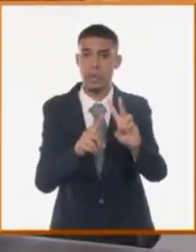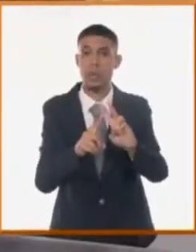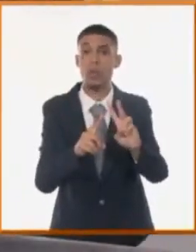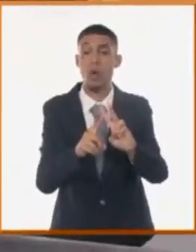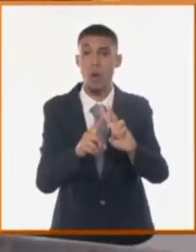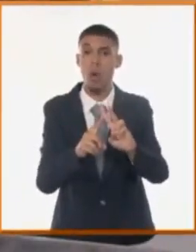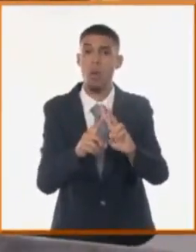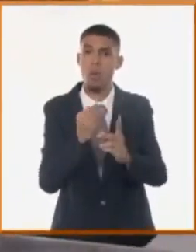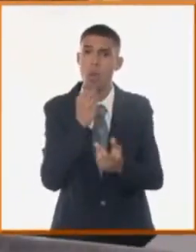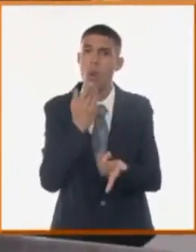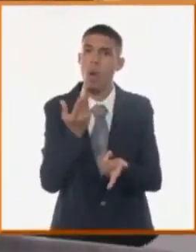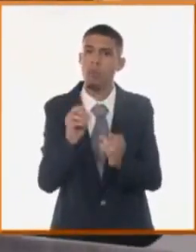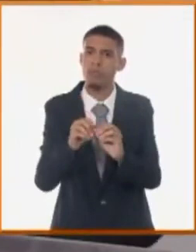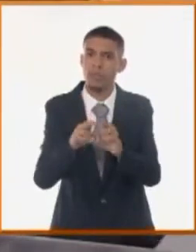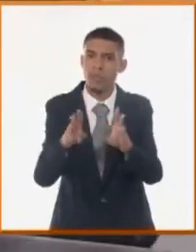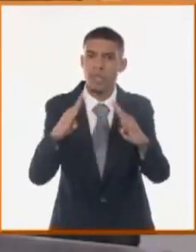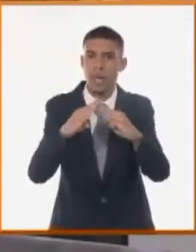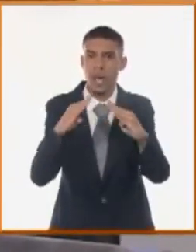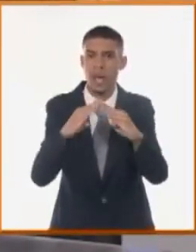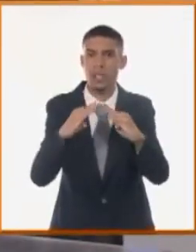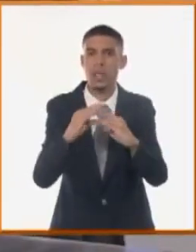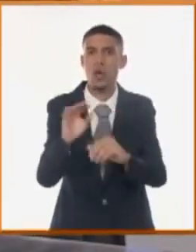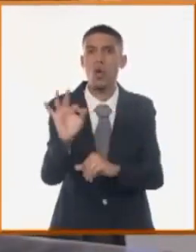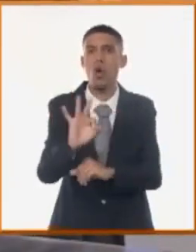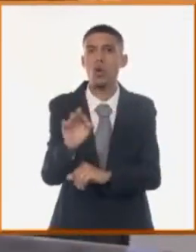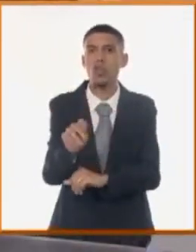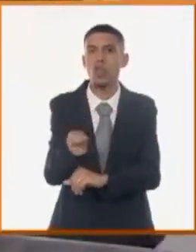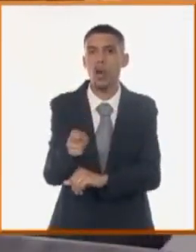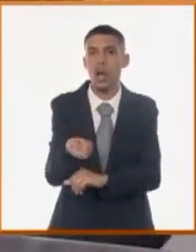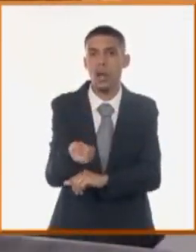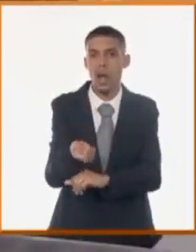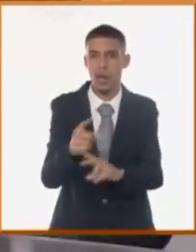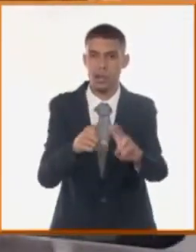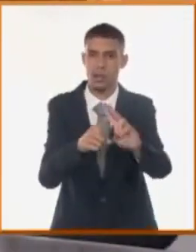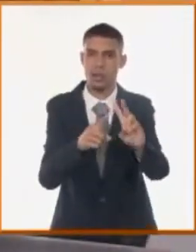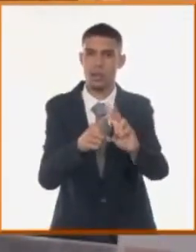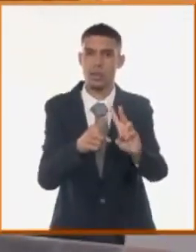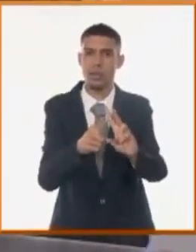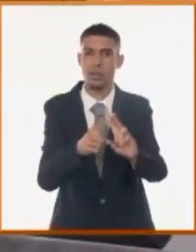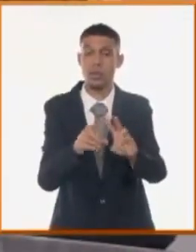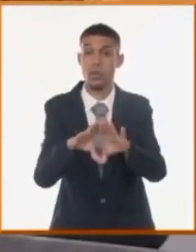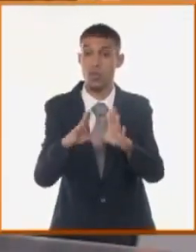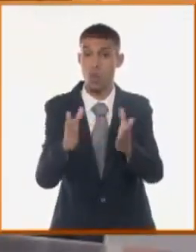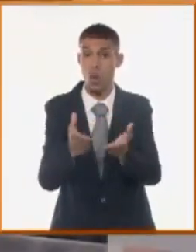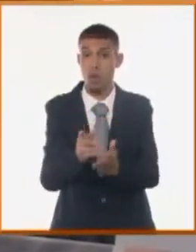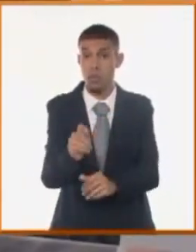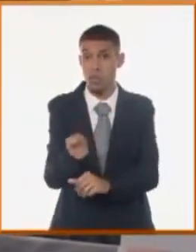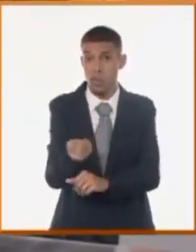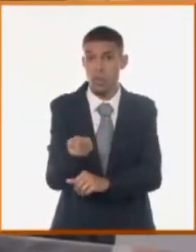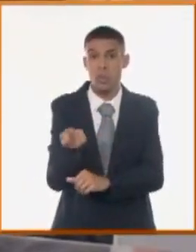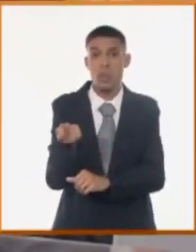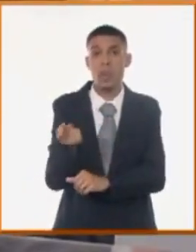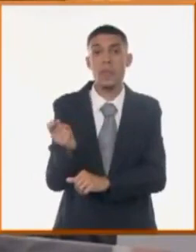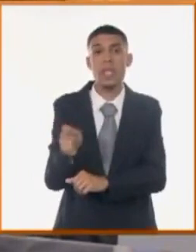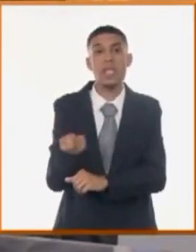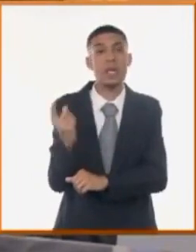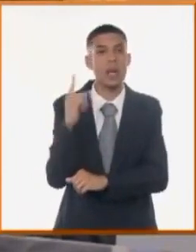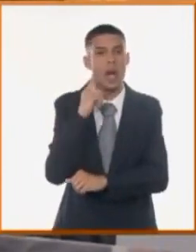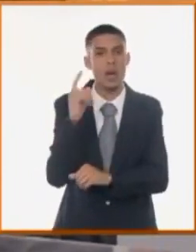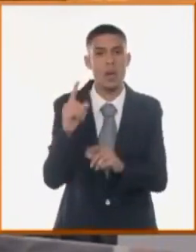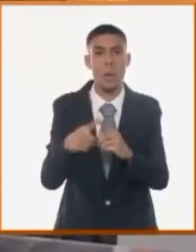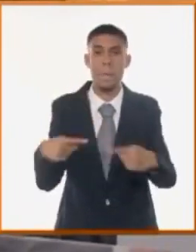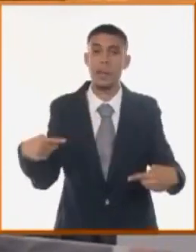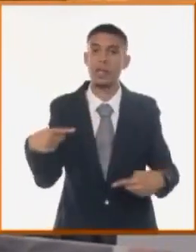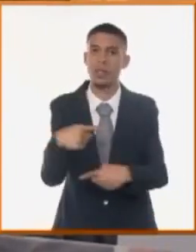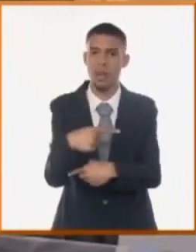estamos llevando a la casa 8 canales de televisión y todos los canales de radio, sobre todo los principales en las